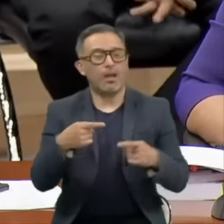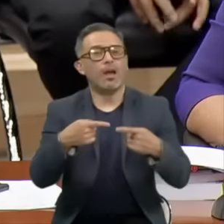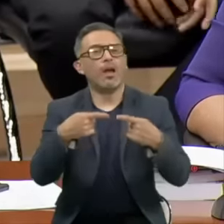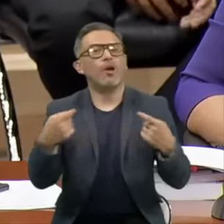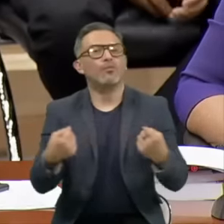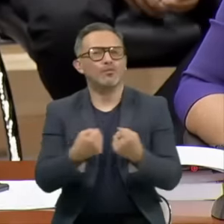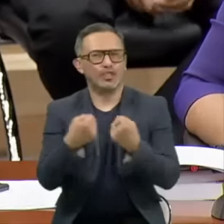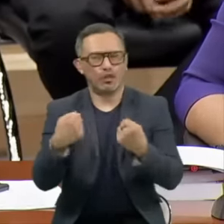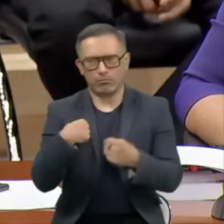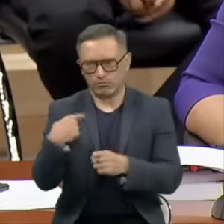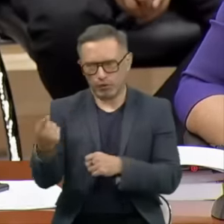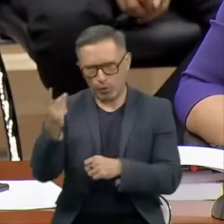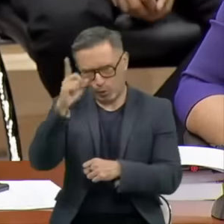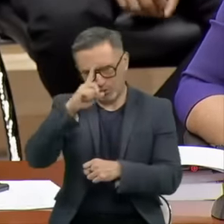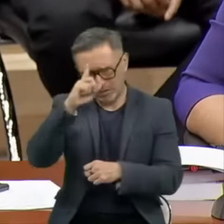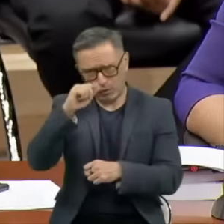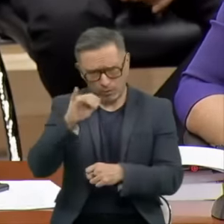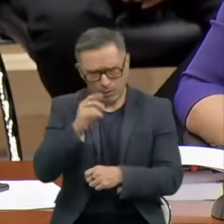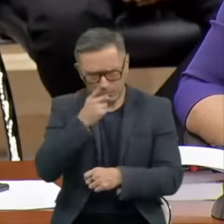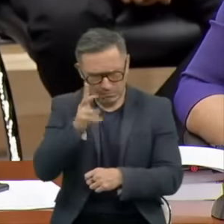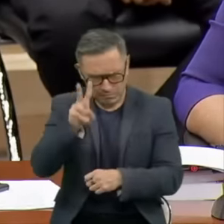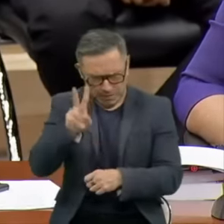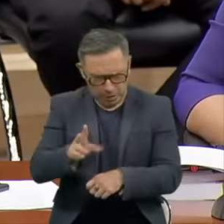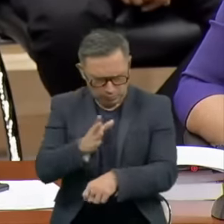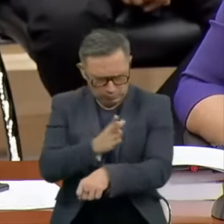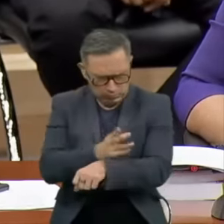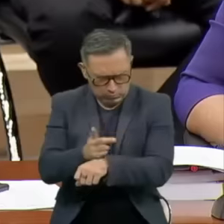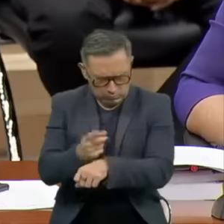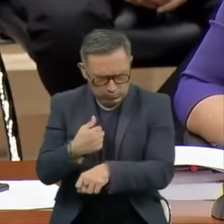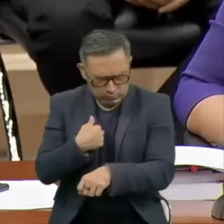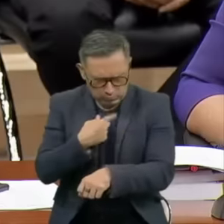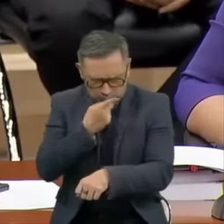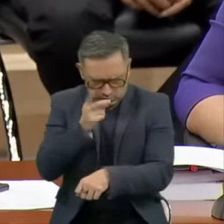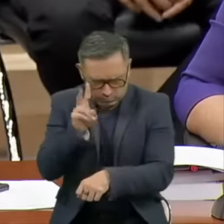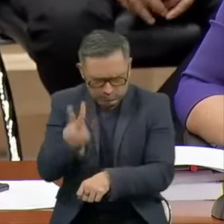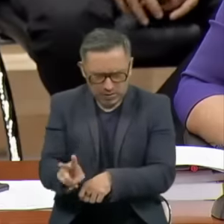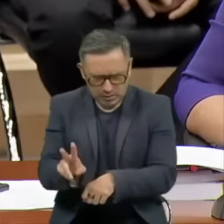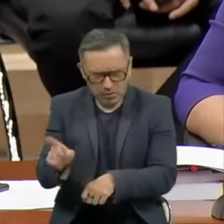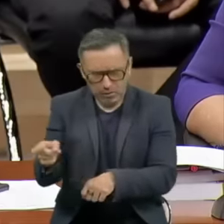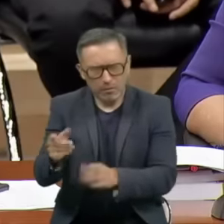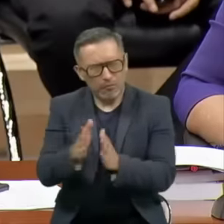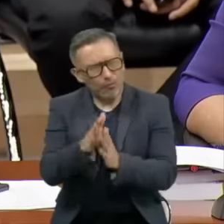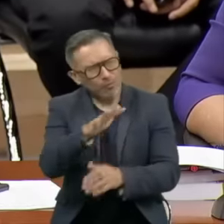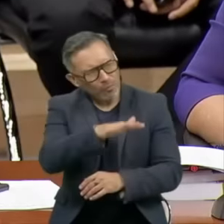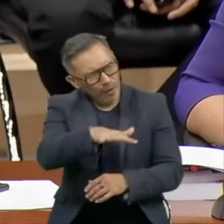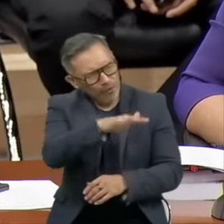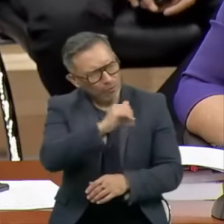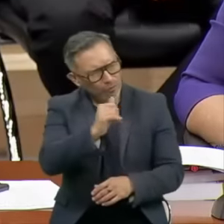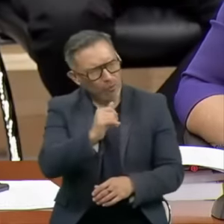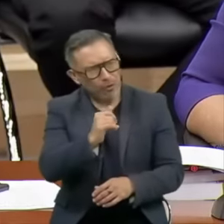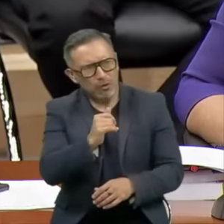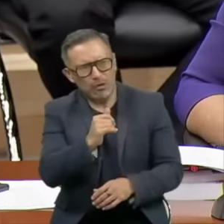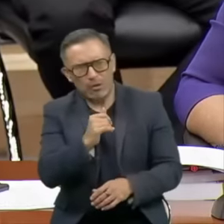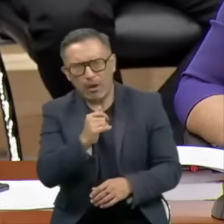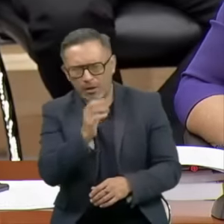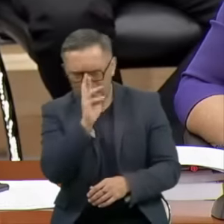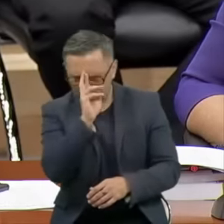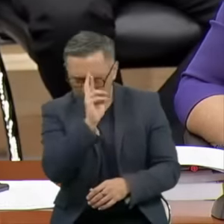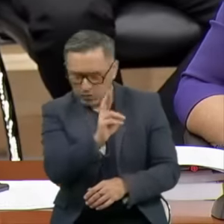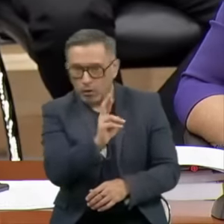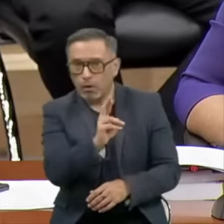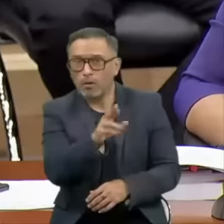fe, de absoluta buena fe. Superen también el temerle al pueblo y respétenlo. Y si lo